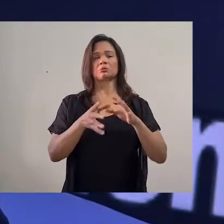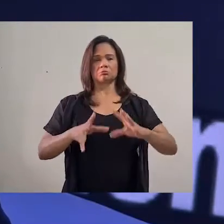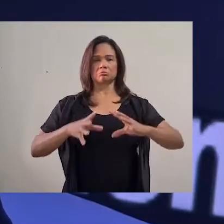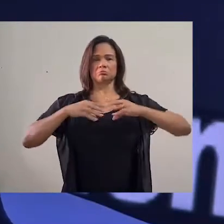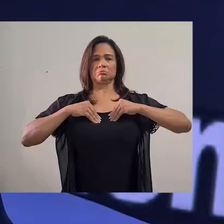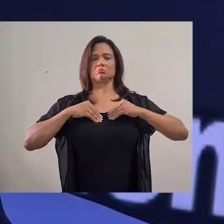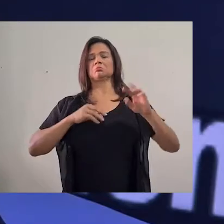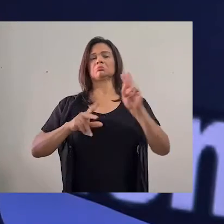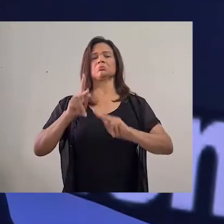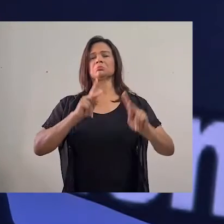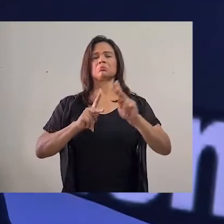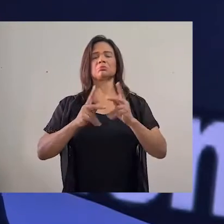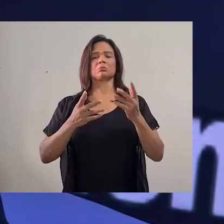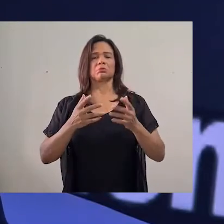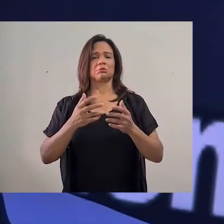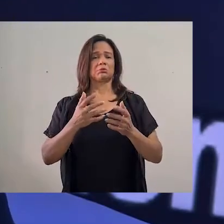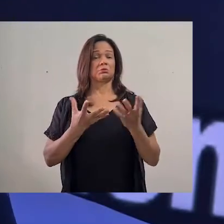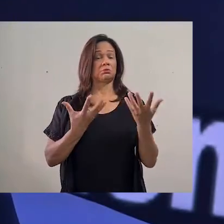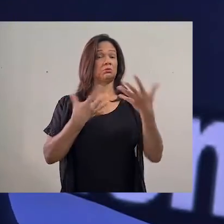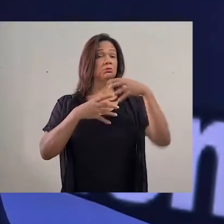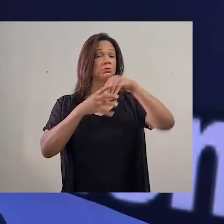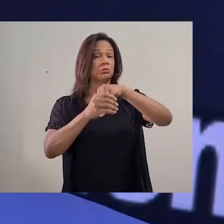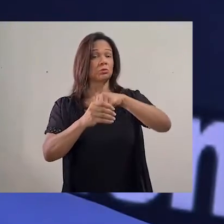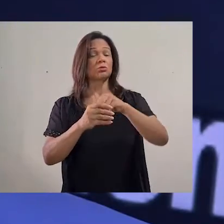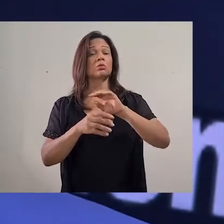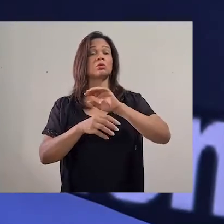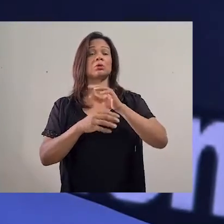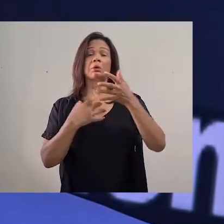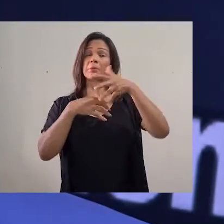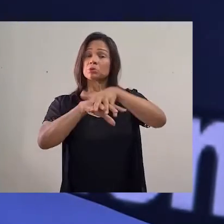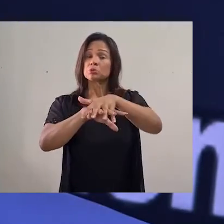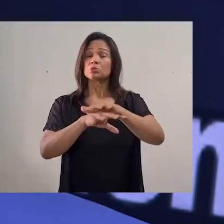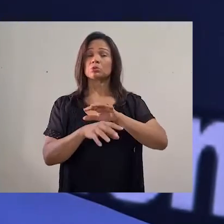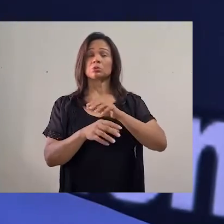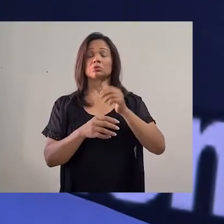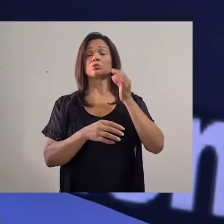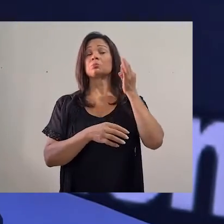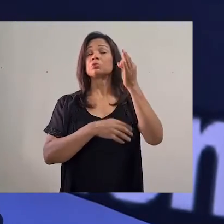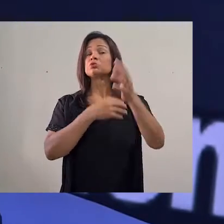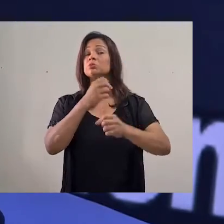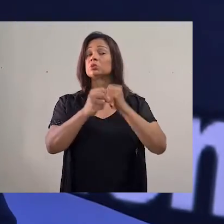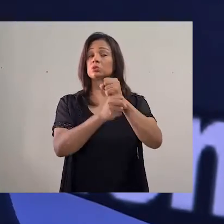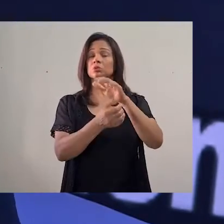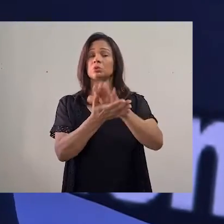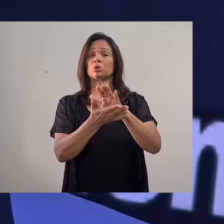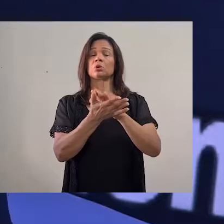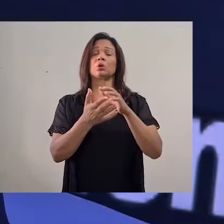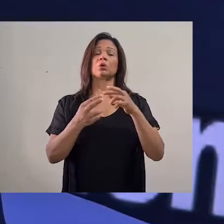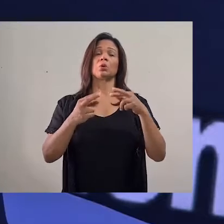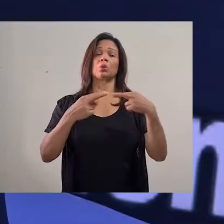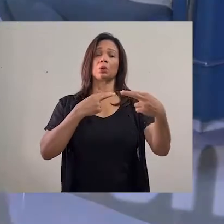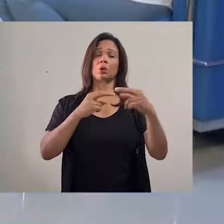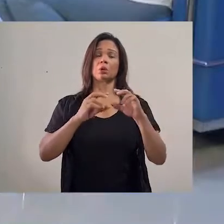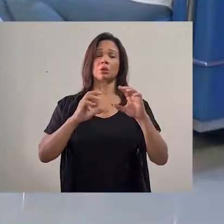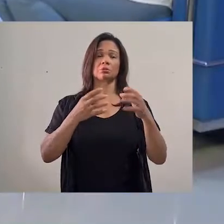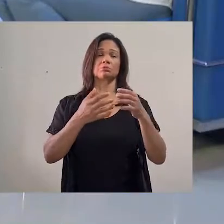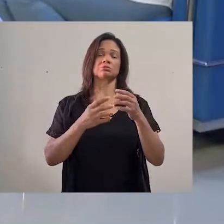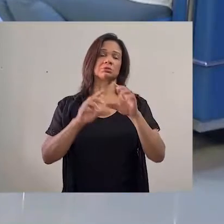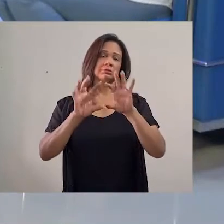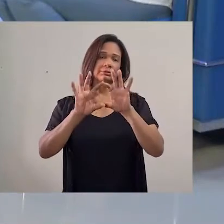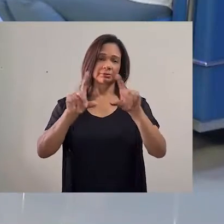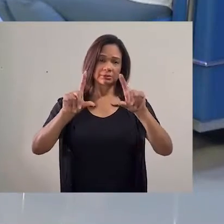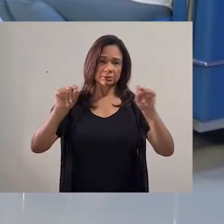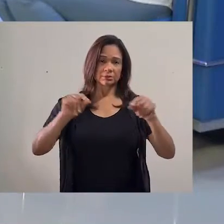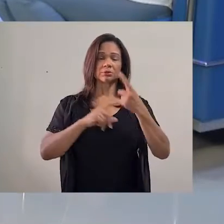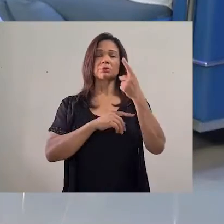educativos públicos que acepten a las personas, a los que tengan mayor inclusión en este próximo año escolar. Esa es una de las cosas que tenemos con la red. Venimos